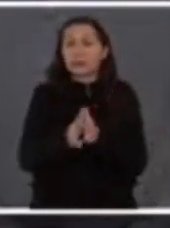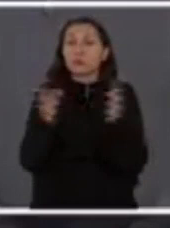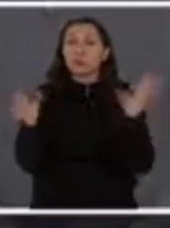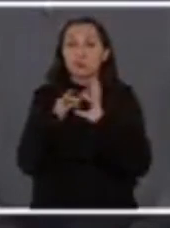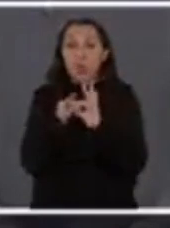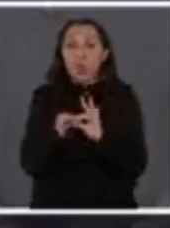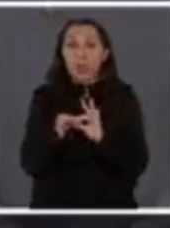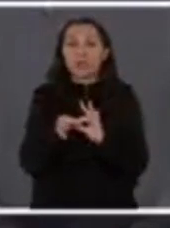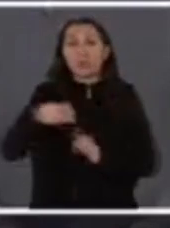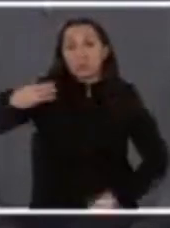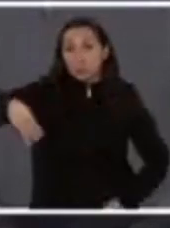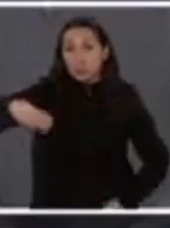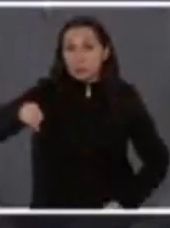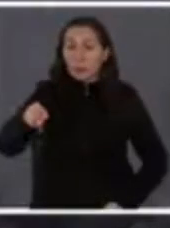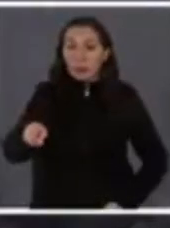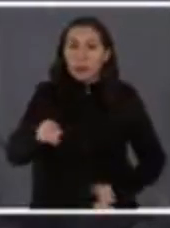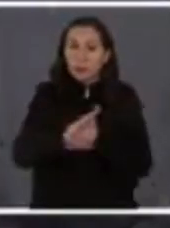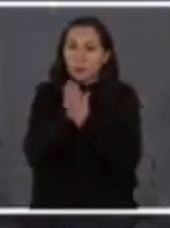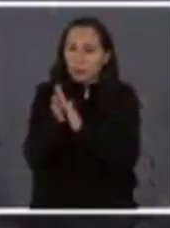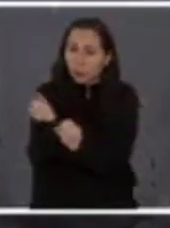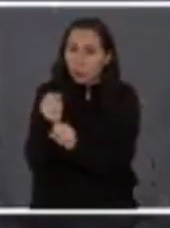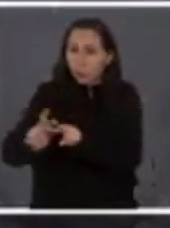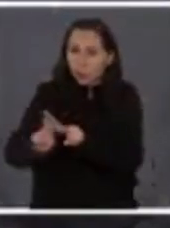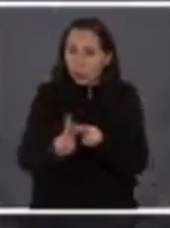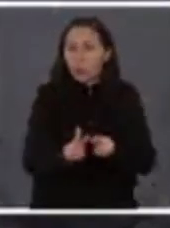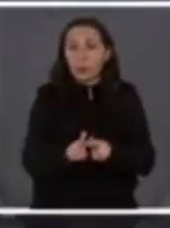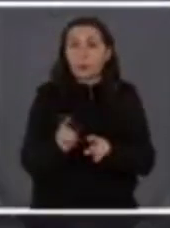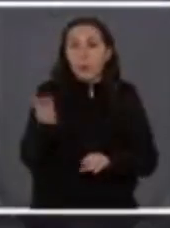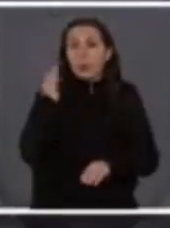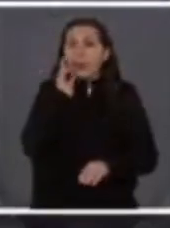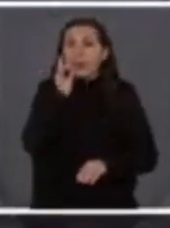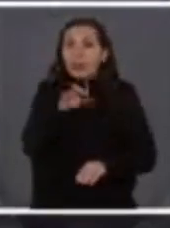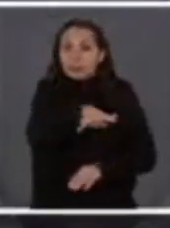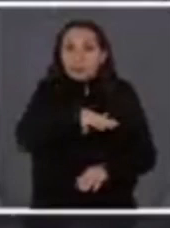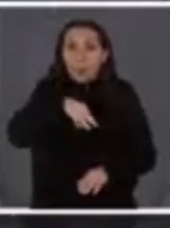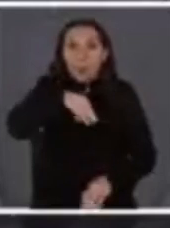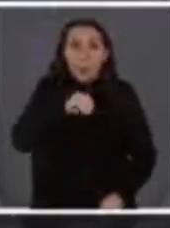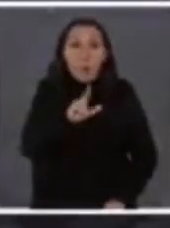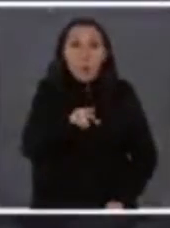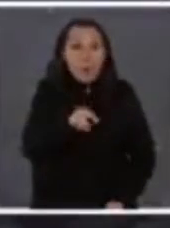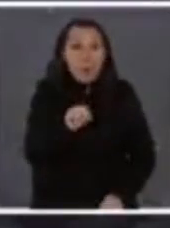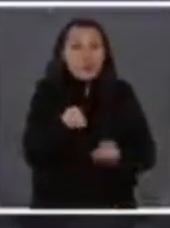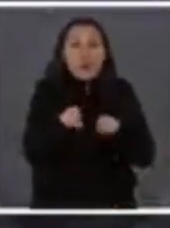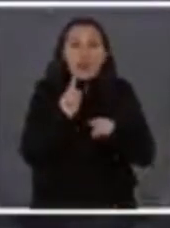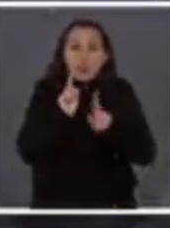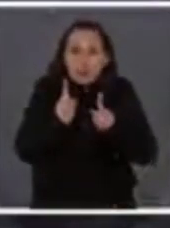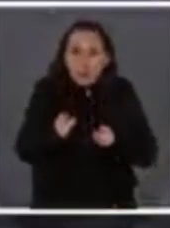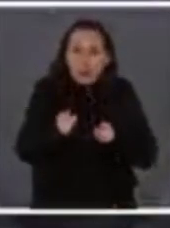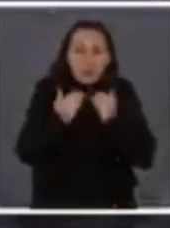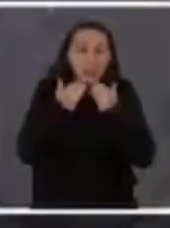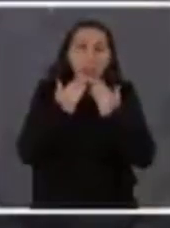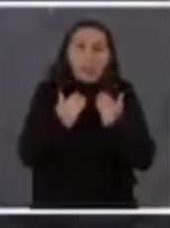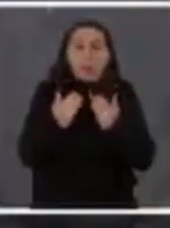gracias al municipio por toda la pega que han hecho. Lo decíamos en el sector del Molino, acá en estos temas tienen que dar